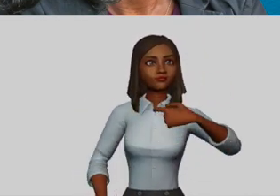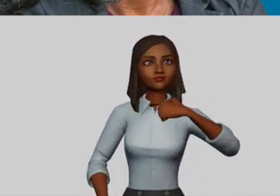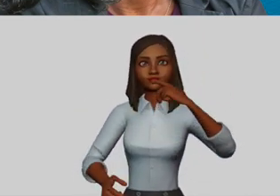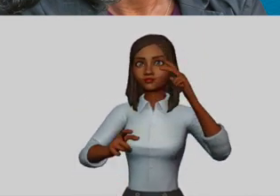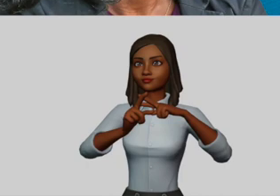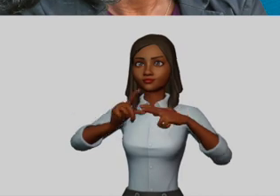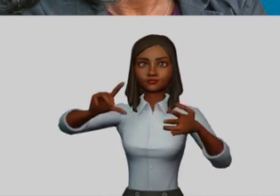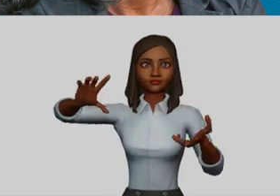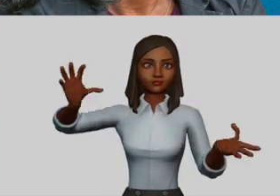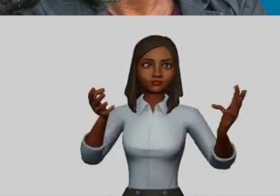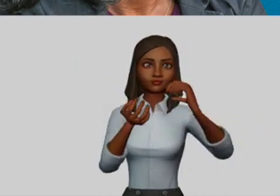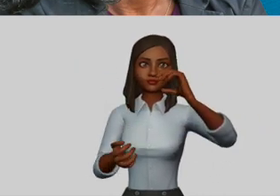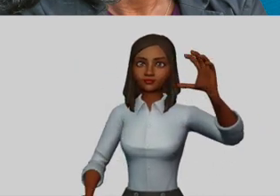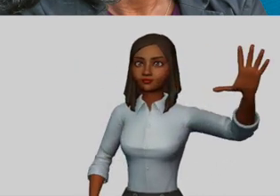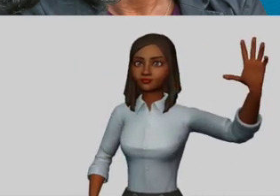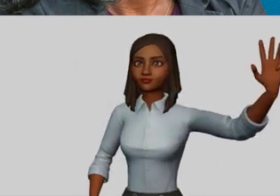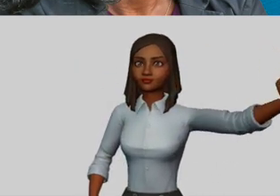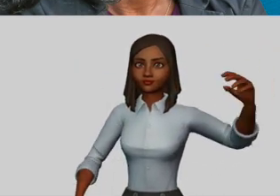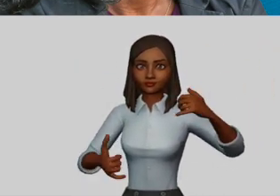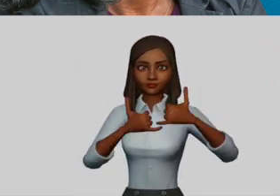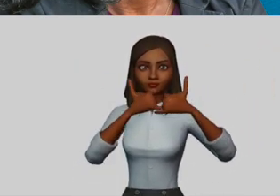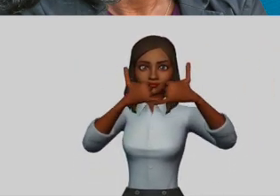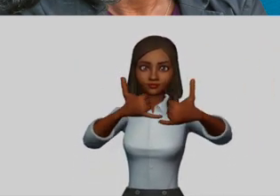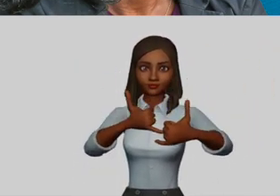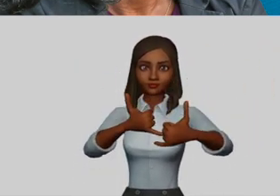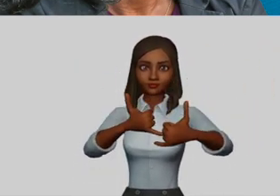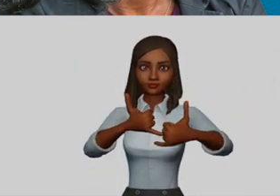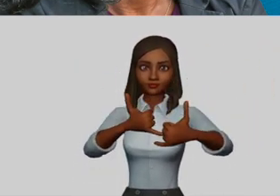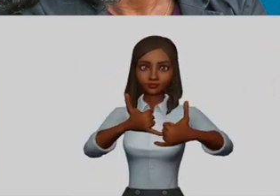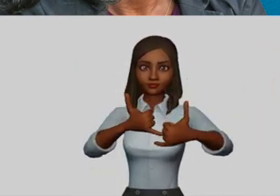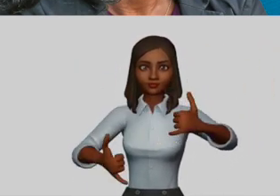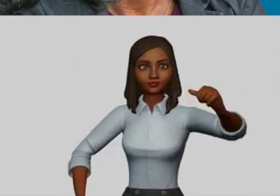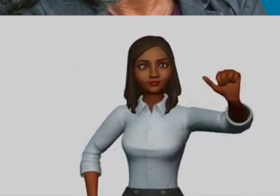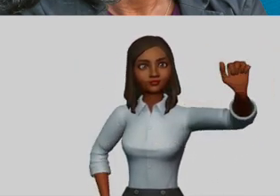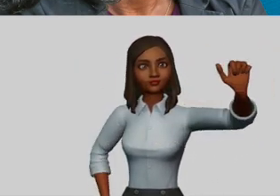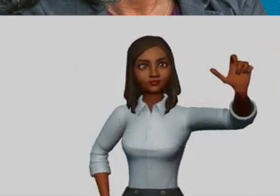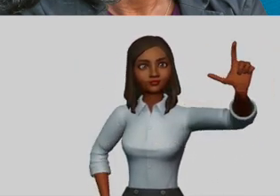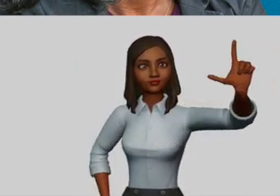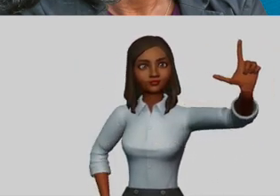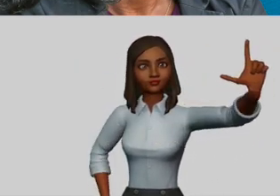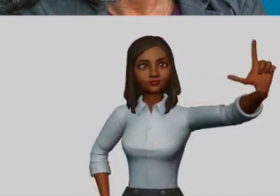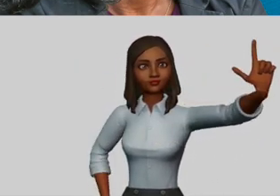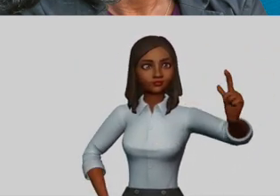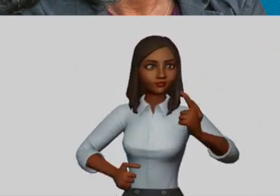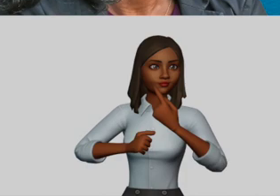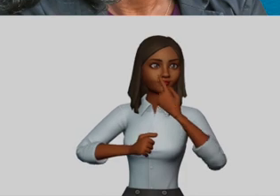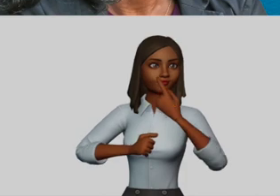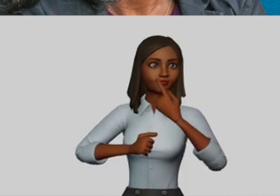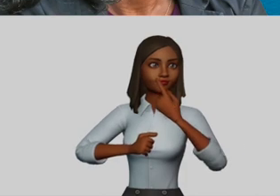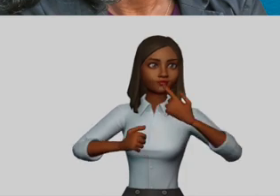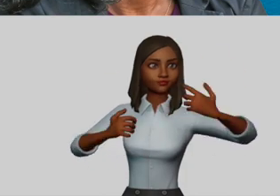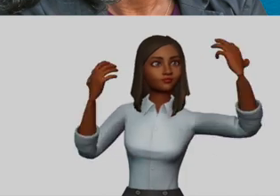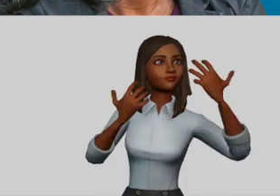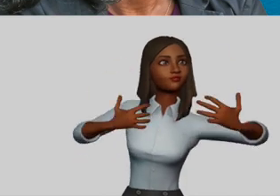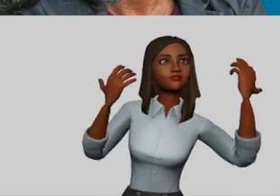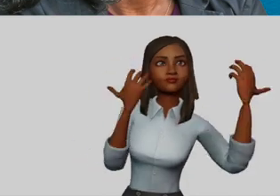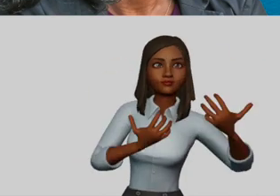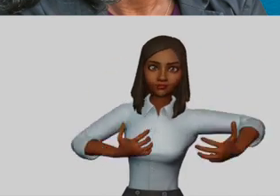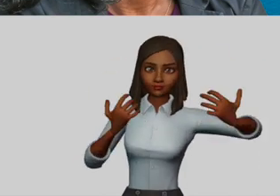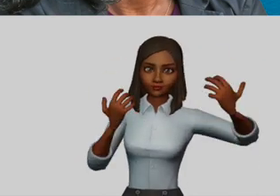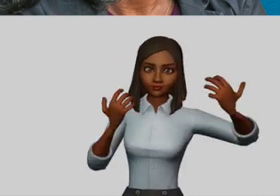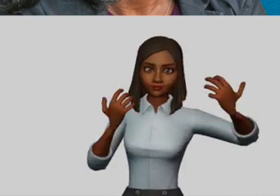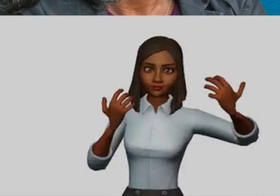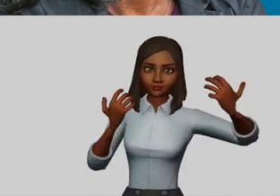sabía no es lo que todo el mundo sabe. Mm. Y quería aprender. Para mí todo es un, todo viene de